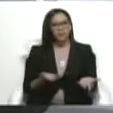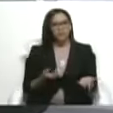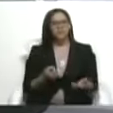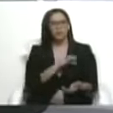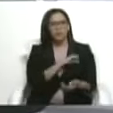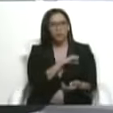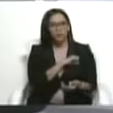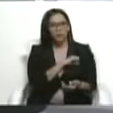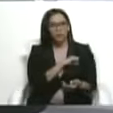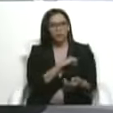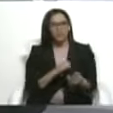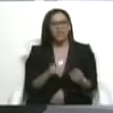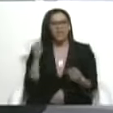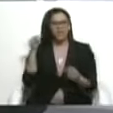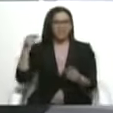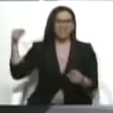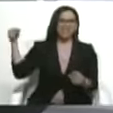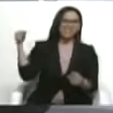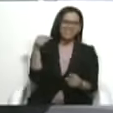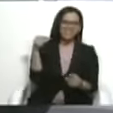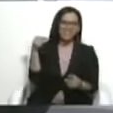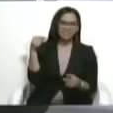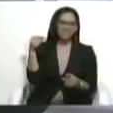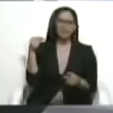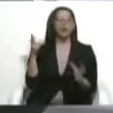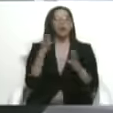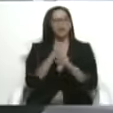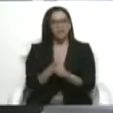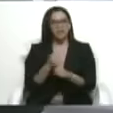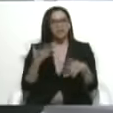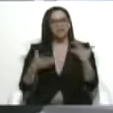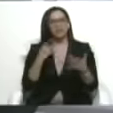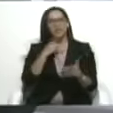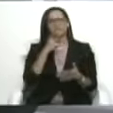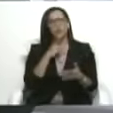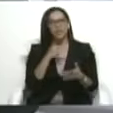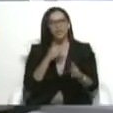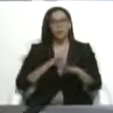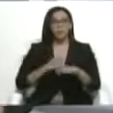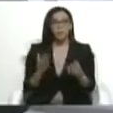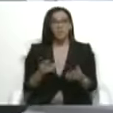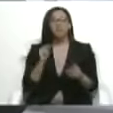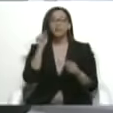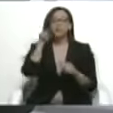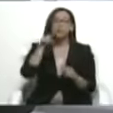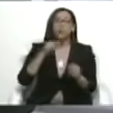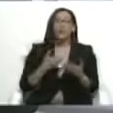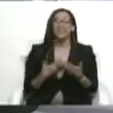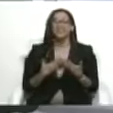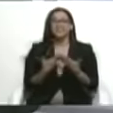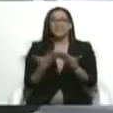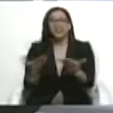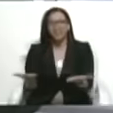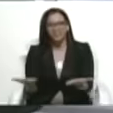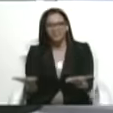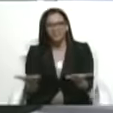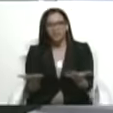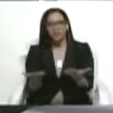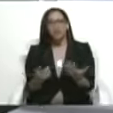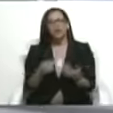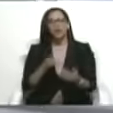también eso le resta prestigio a la acción política, porque entonces tú entregas lo